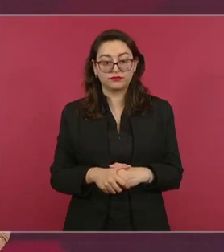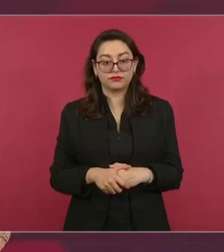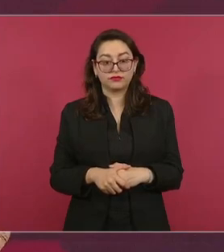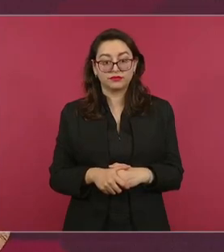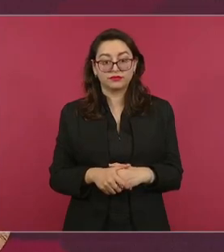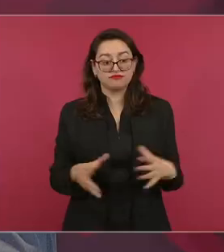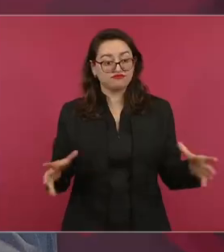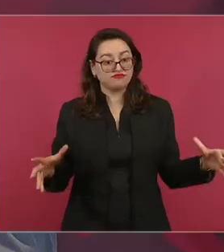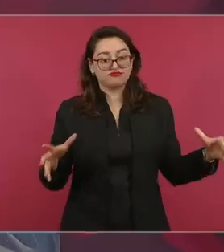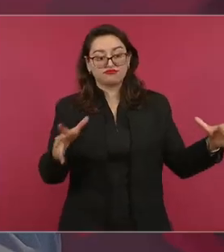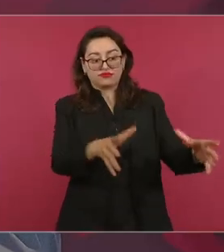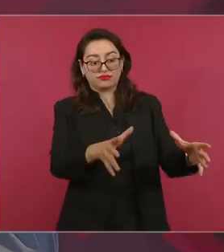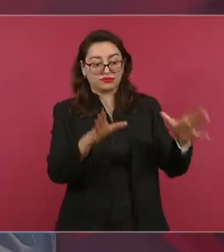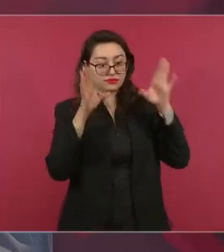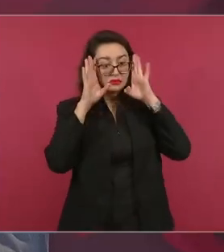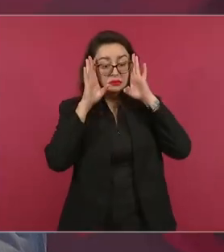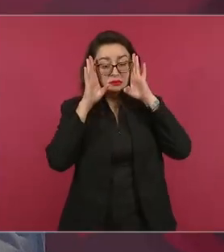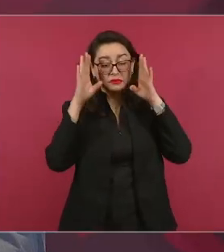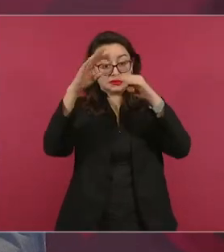del bloque conservador,